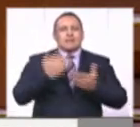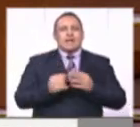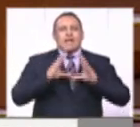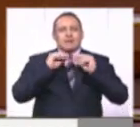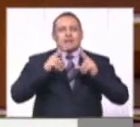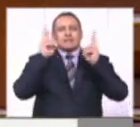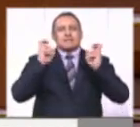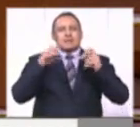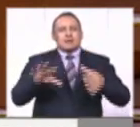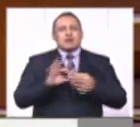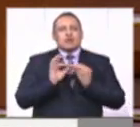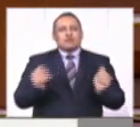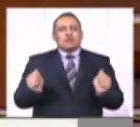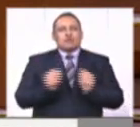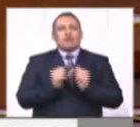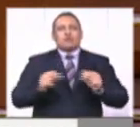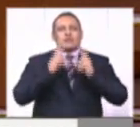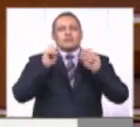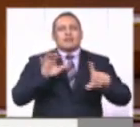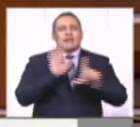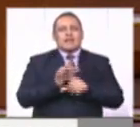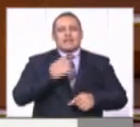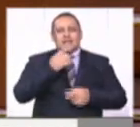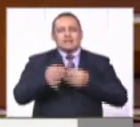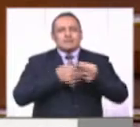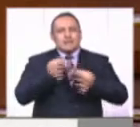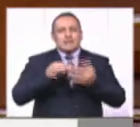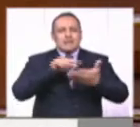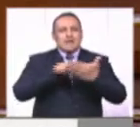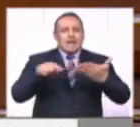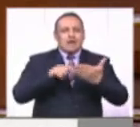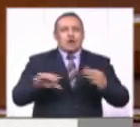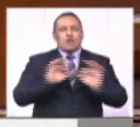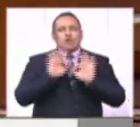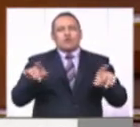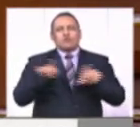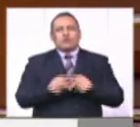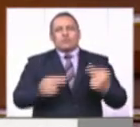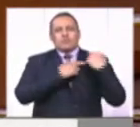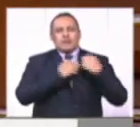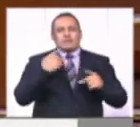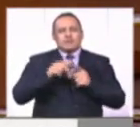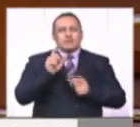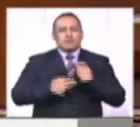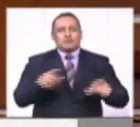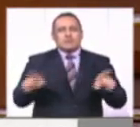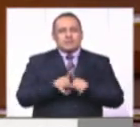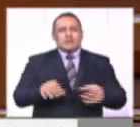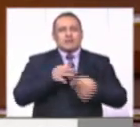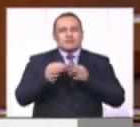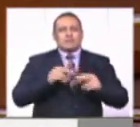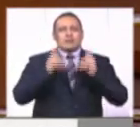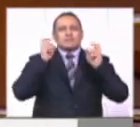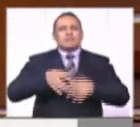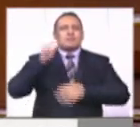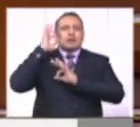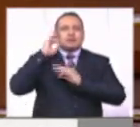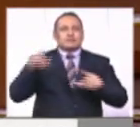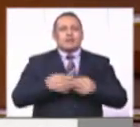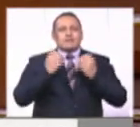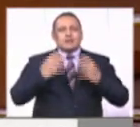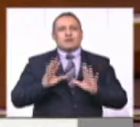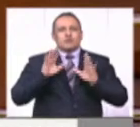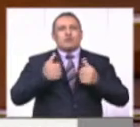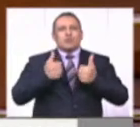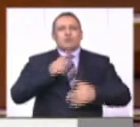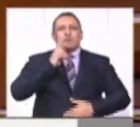temas relacionados a que la ley dice tal cosa o o a nombrar a una serie de personajes que está bien para la cátedra Me parece bien y debe